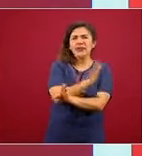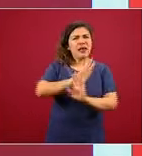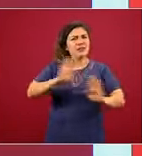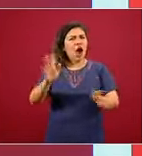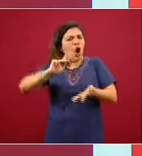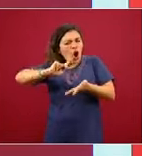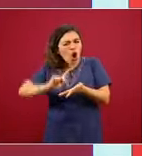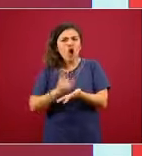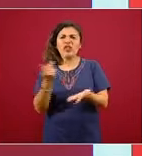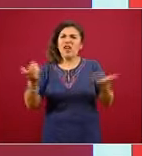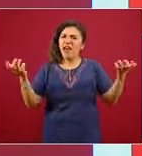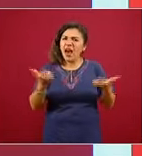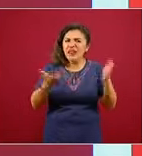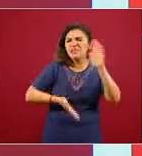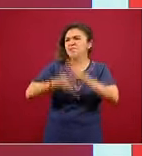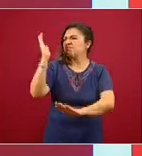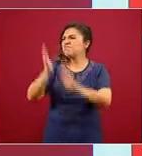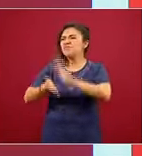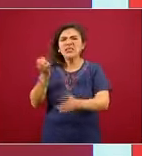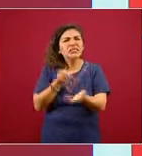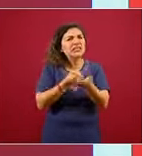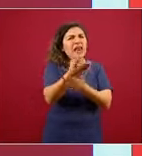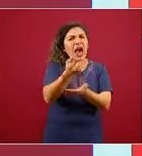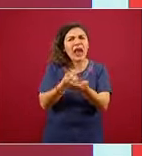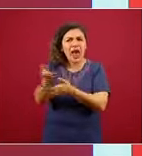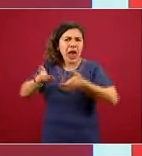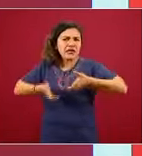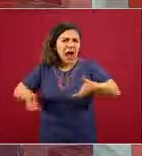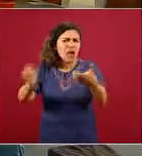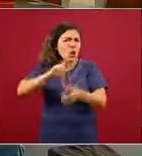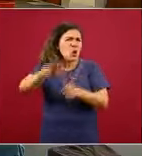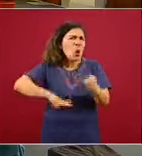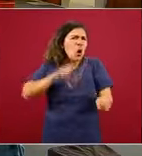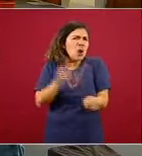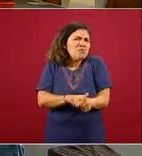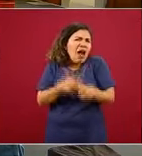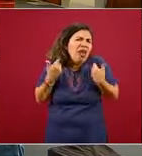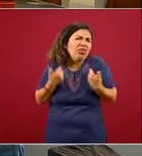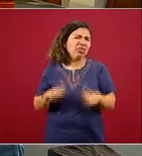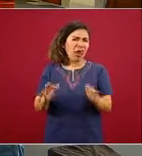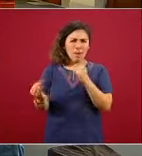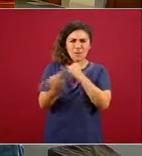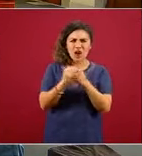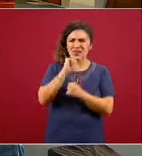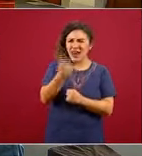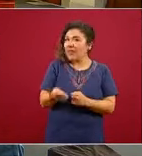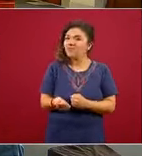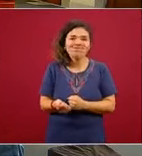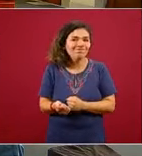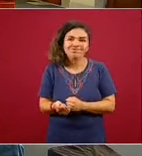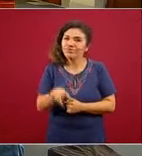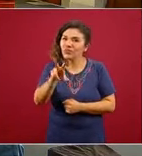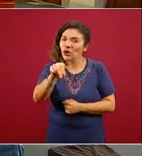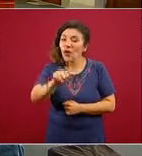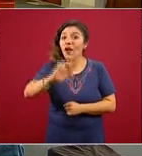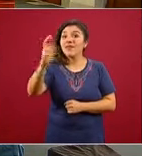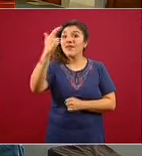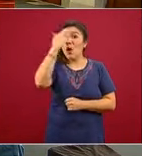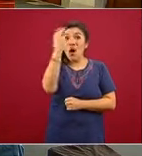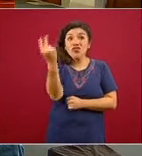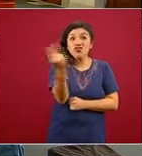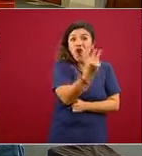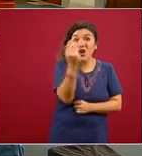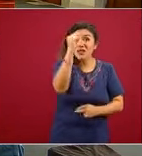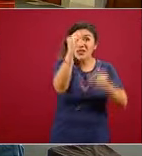podemos nuevamente salir al espacio público sin ningún tipo de protección. No, recordemos, ambos